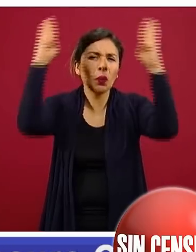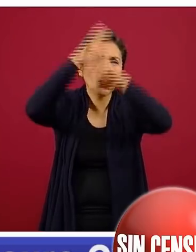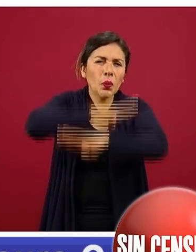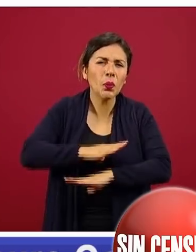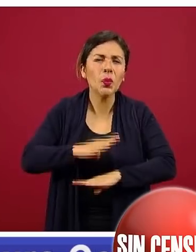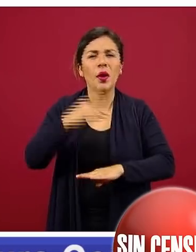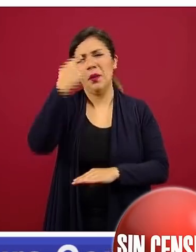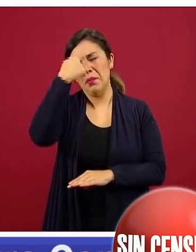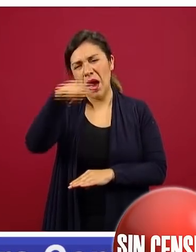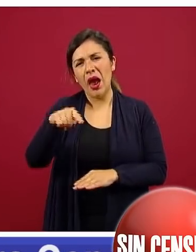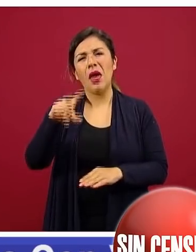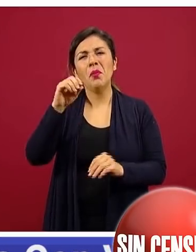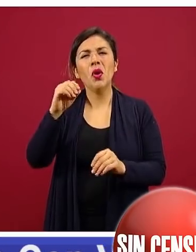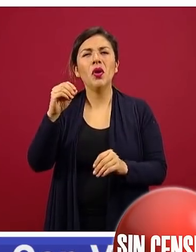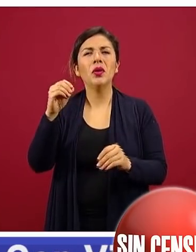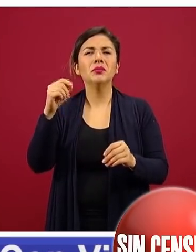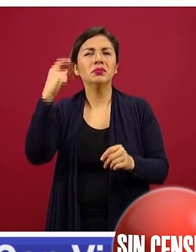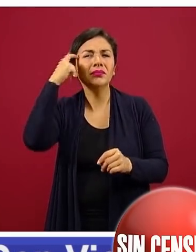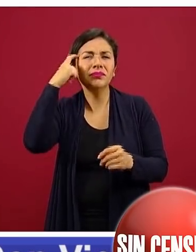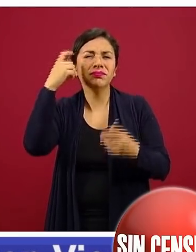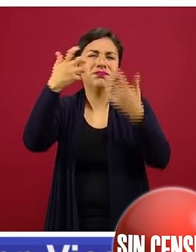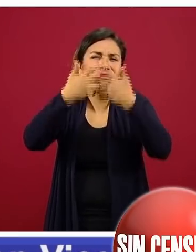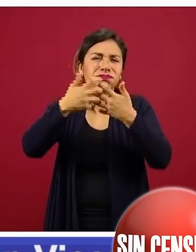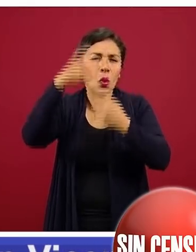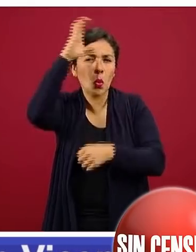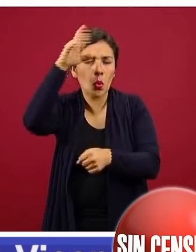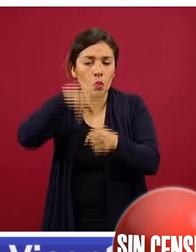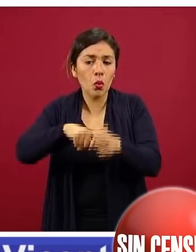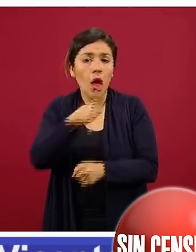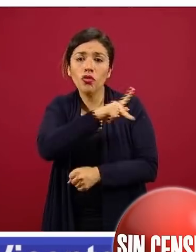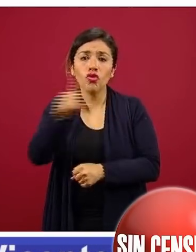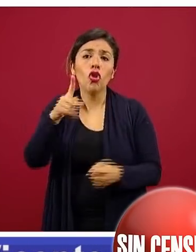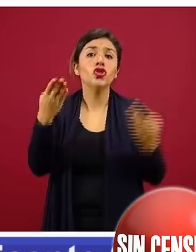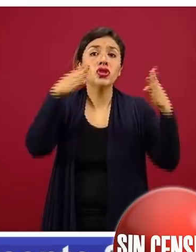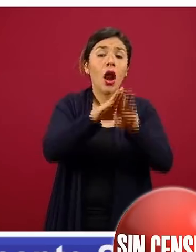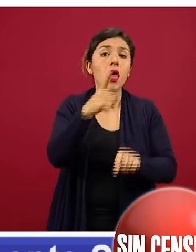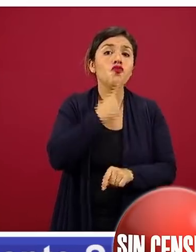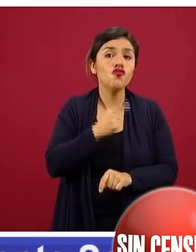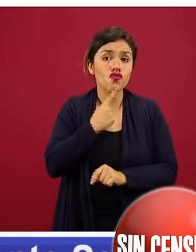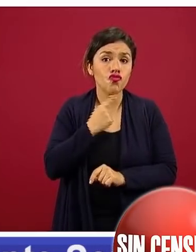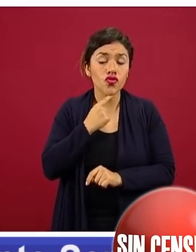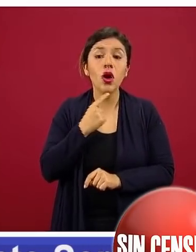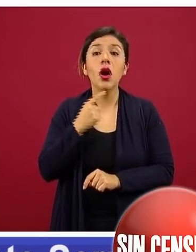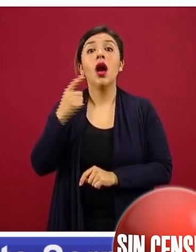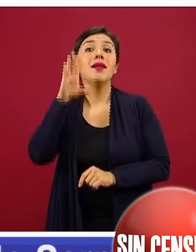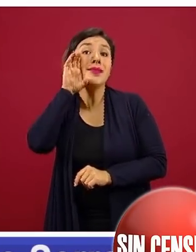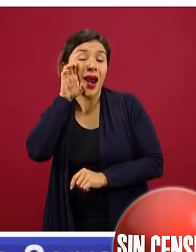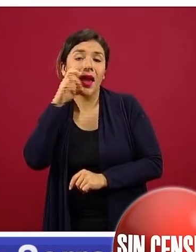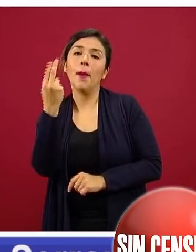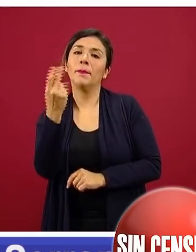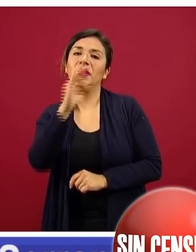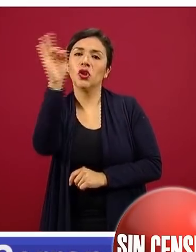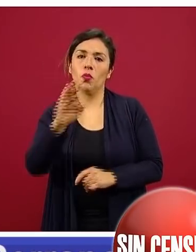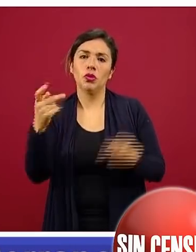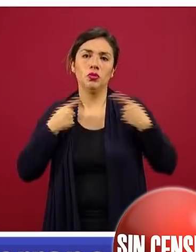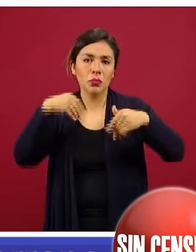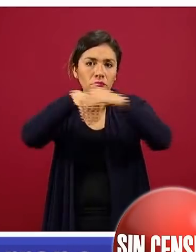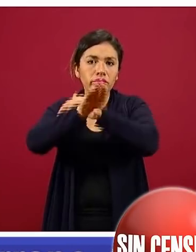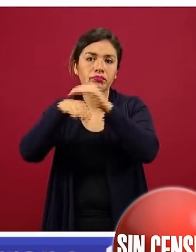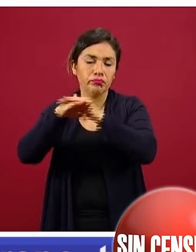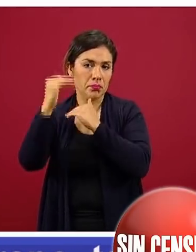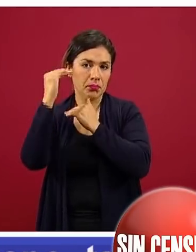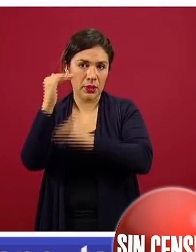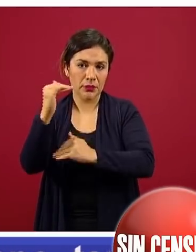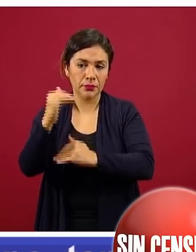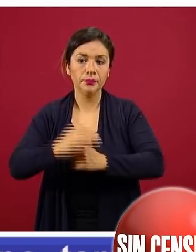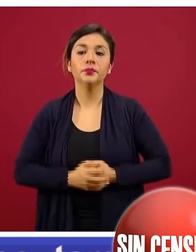o de desarrollo cultural permanecen cerrados en rojo, 25% de ocupación en